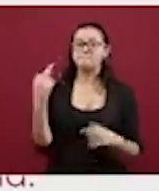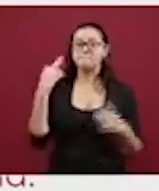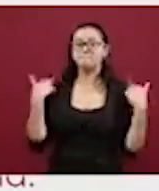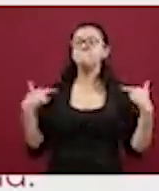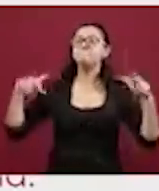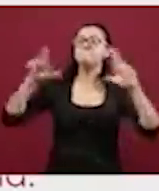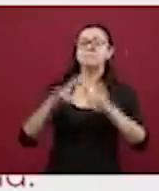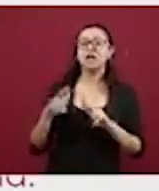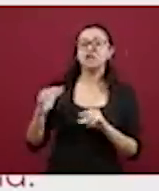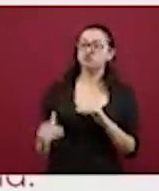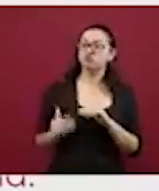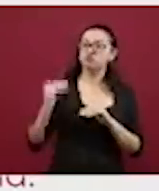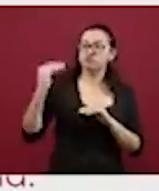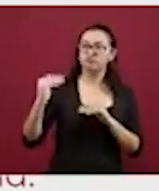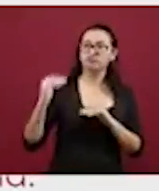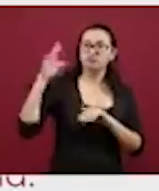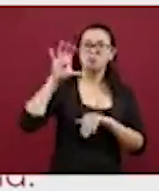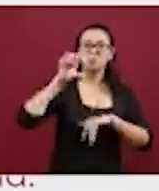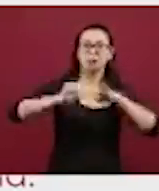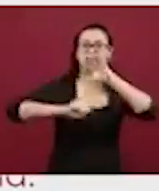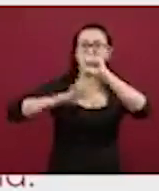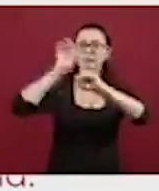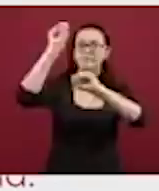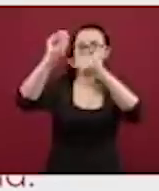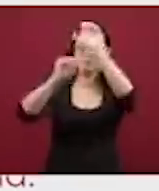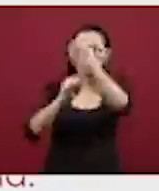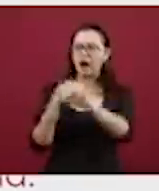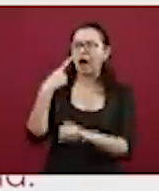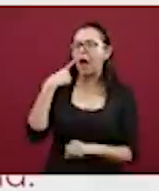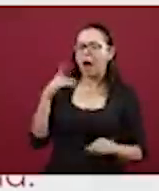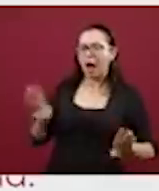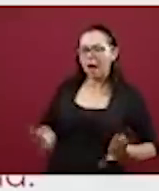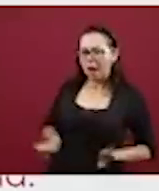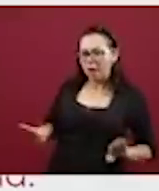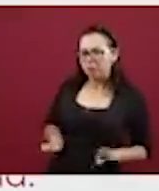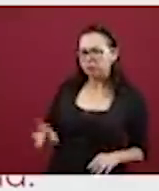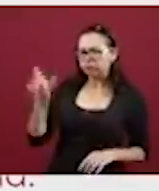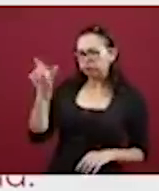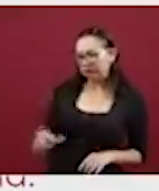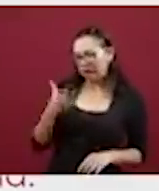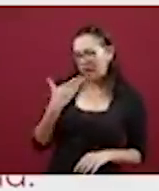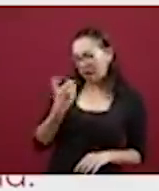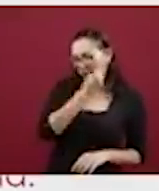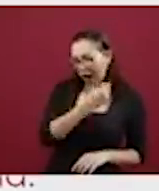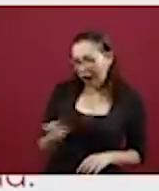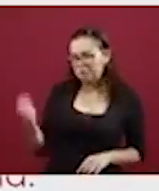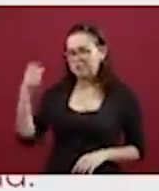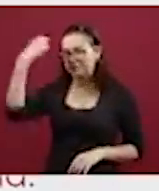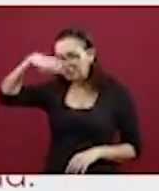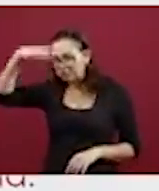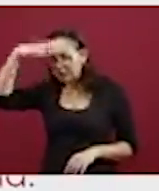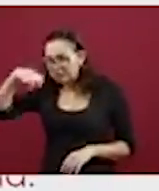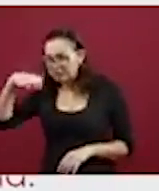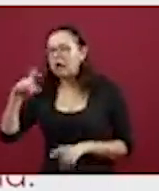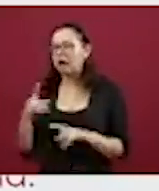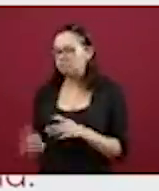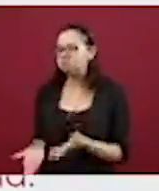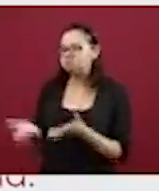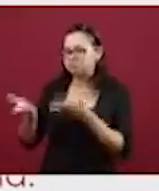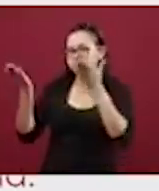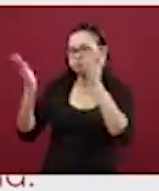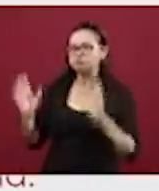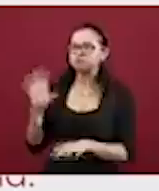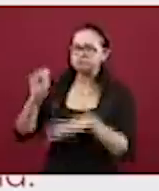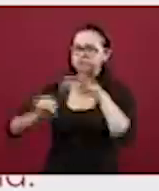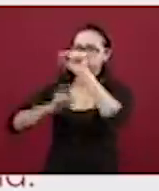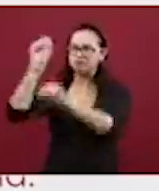aptitudes y experiencia, no con exámenes estandarizados. Los derechos laborales del magisterio